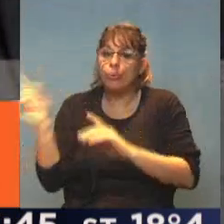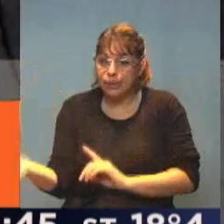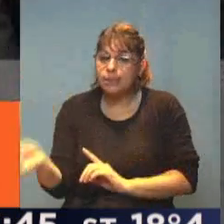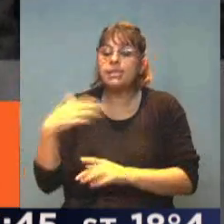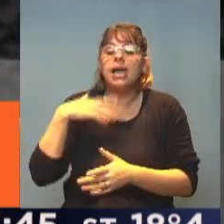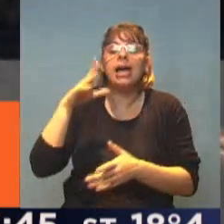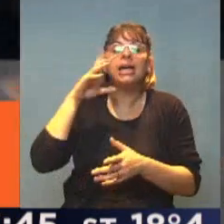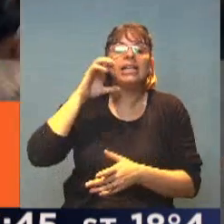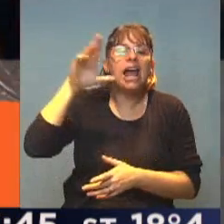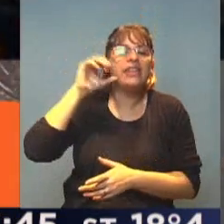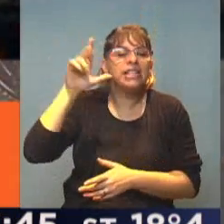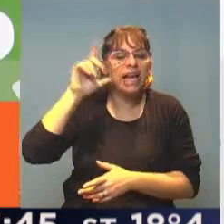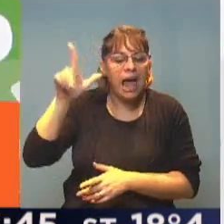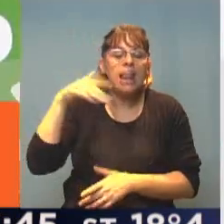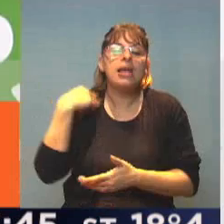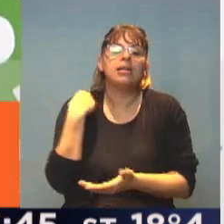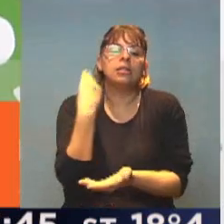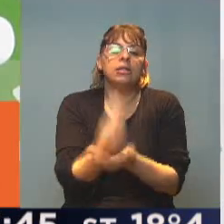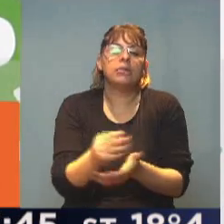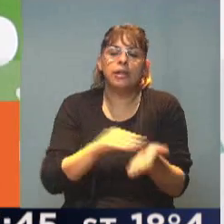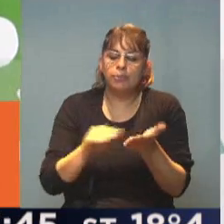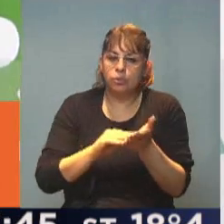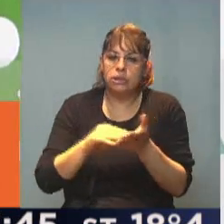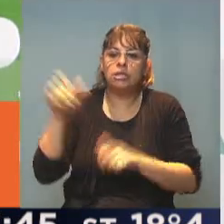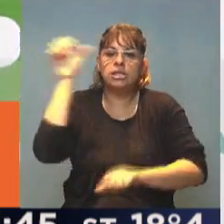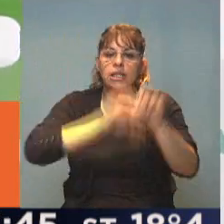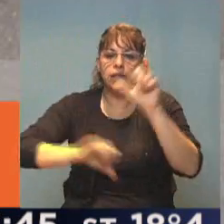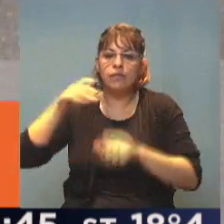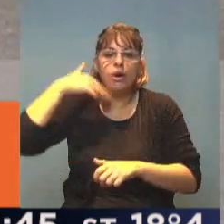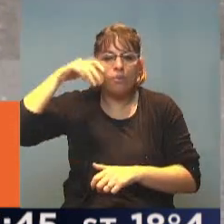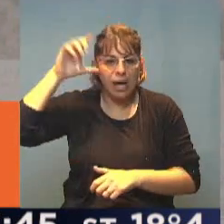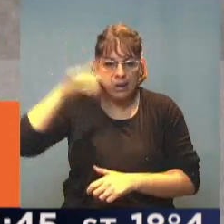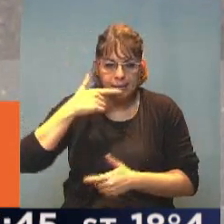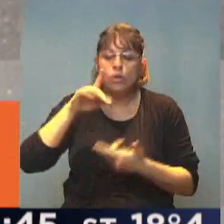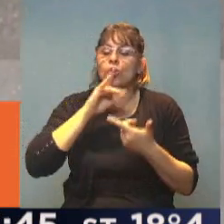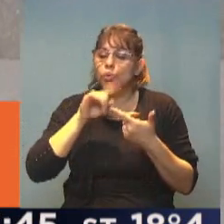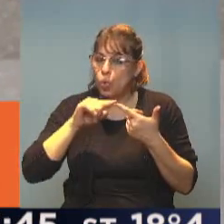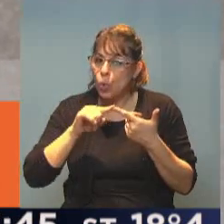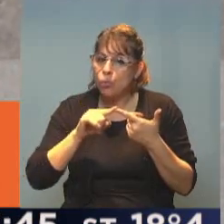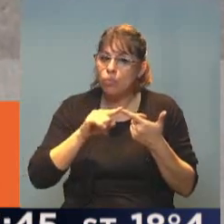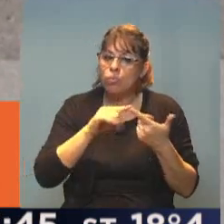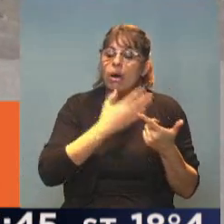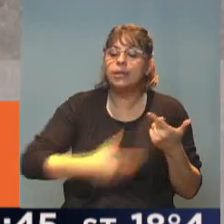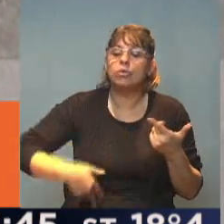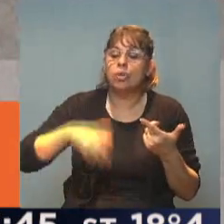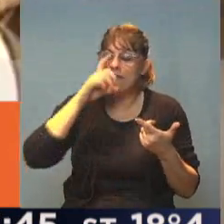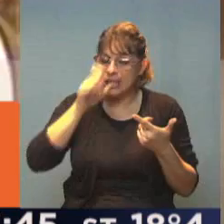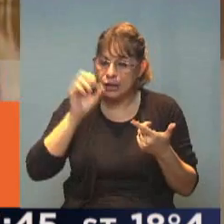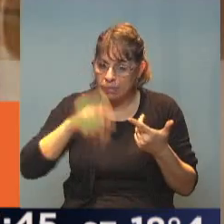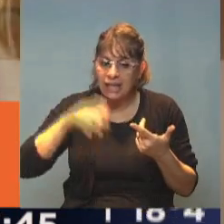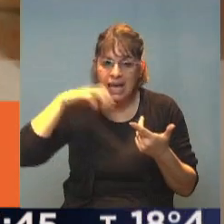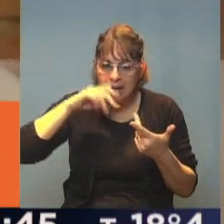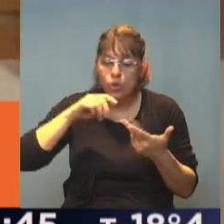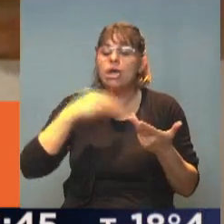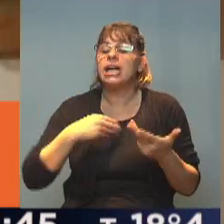el radicalismo llevará como diputado al neurocientífico facundo manes por tucumán al titular del clan belgrano josé cano y por